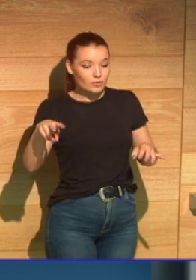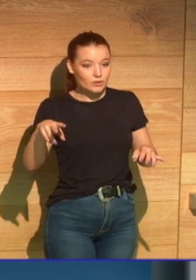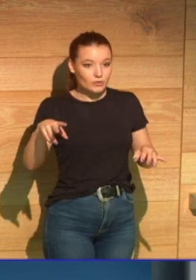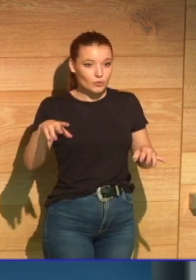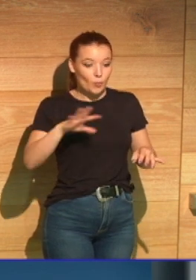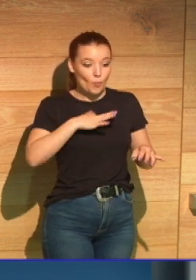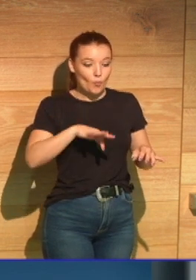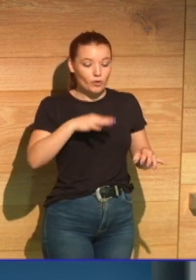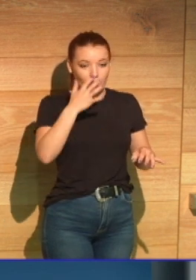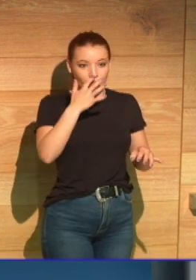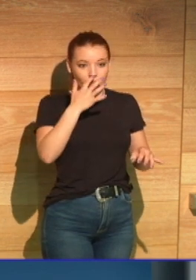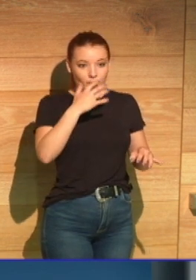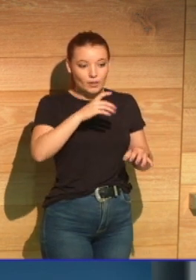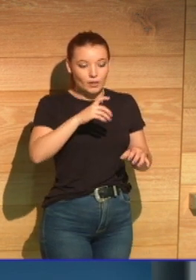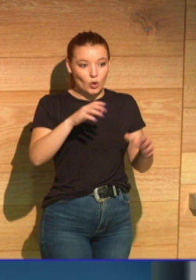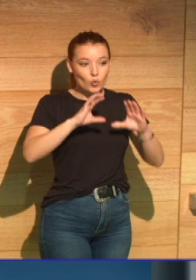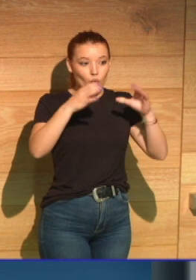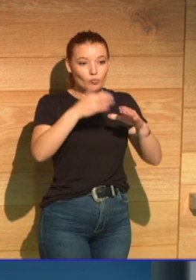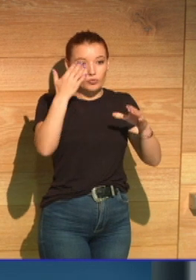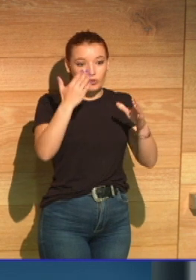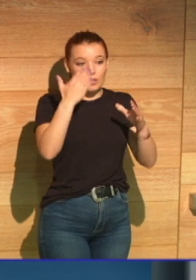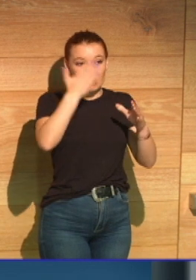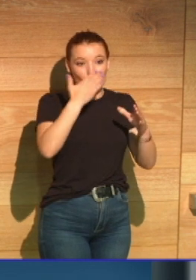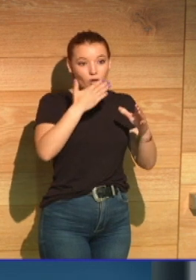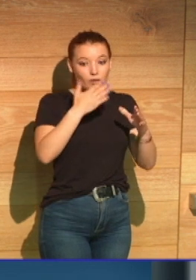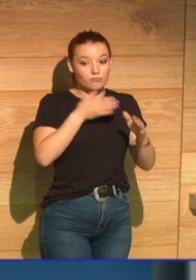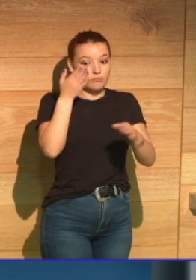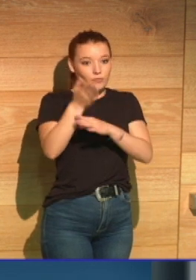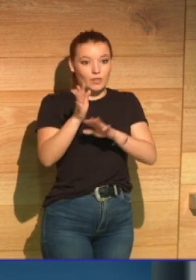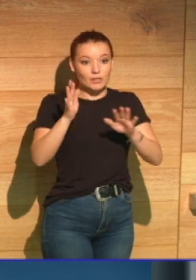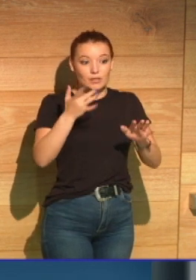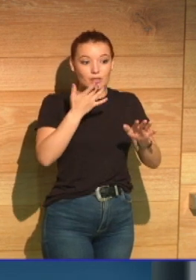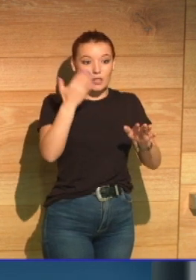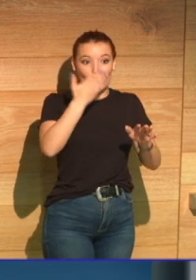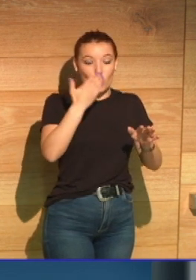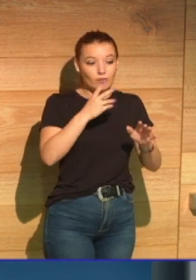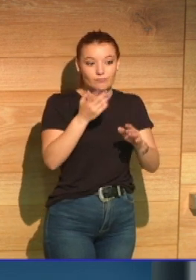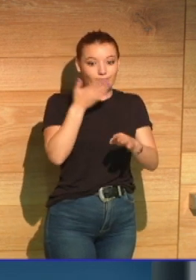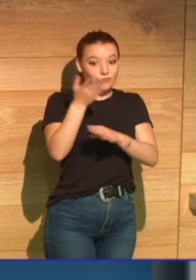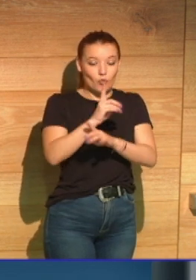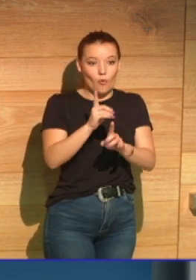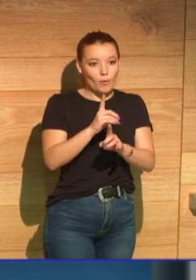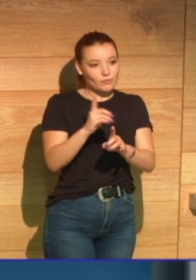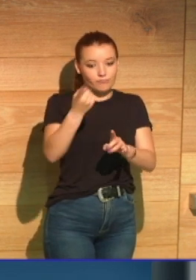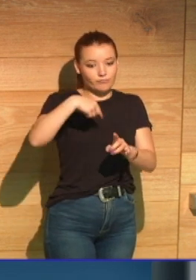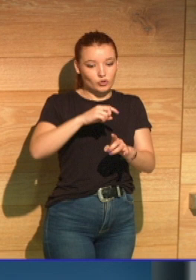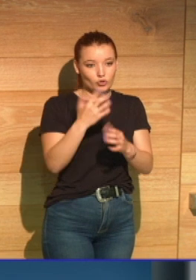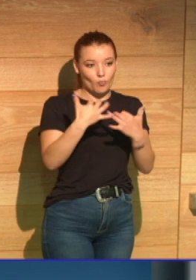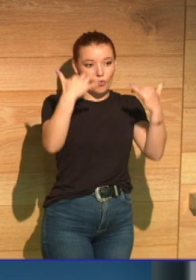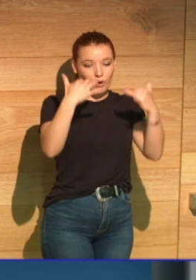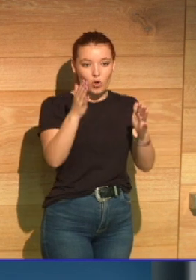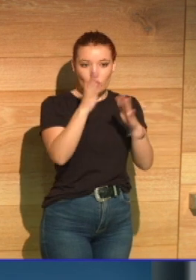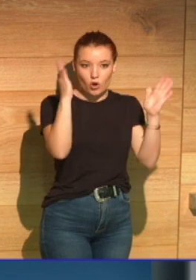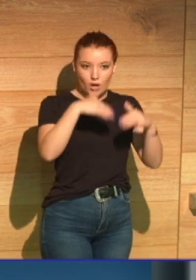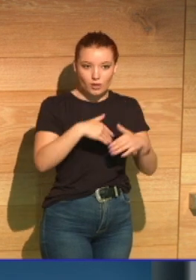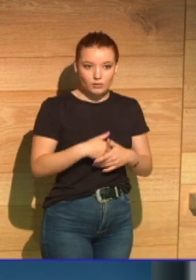cantidad de públicos de grupos escolares, y cuando los grupos escolares no vienen, no tenemos otra vez a nadie y otra vez la relación con la comunidad es mínima. Y